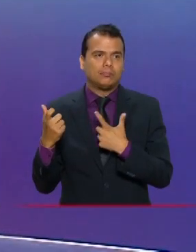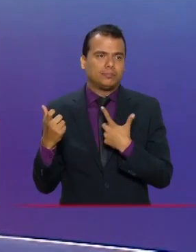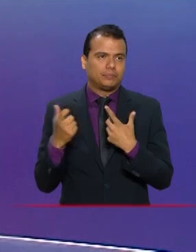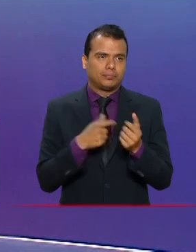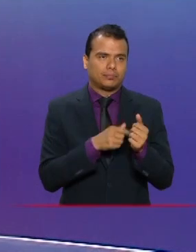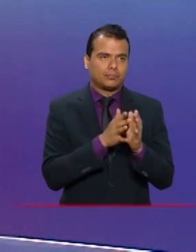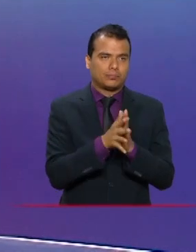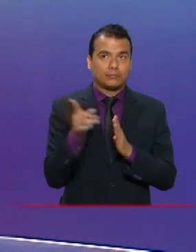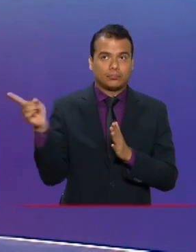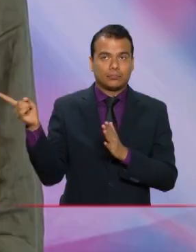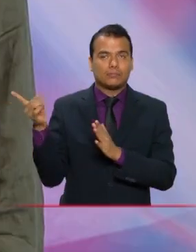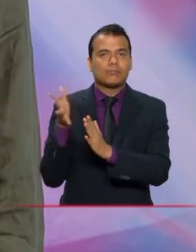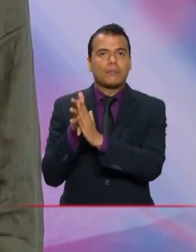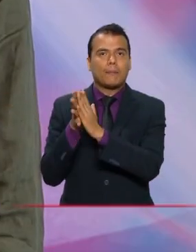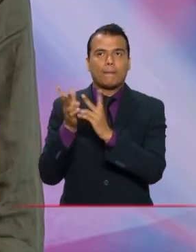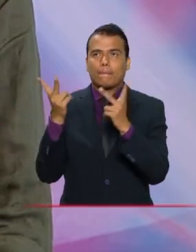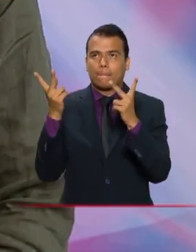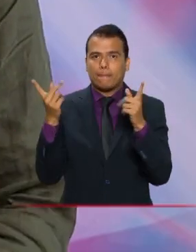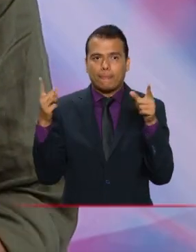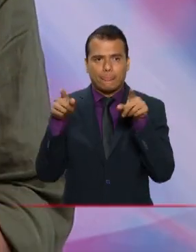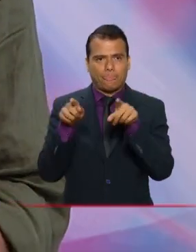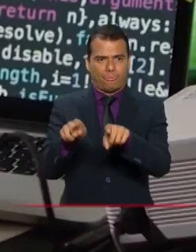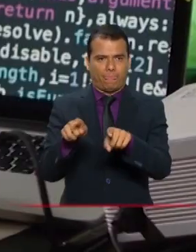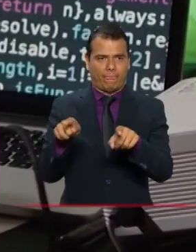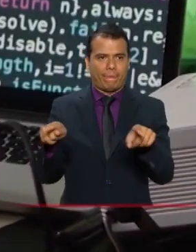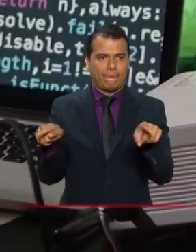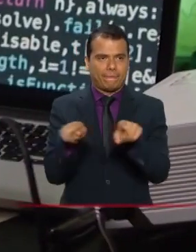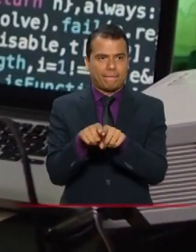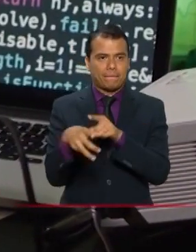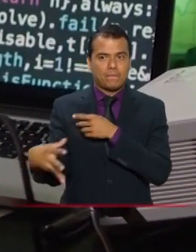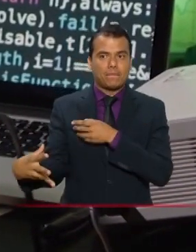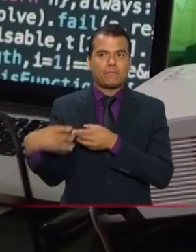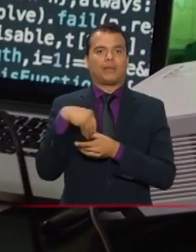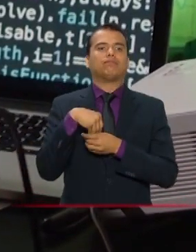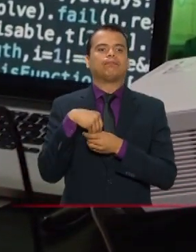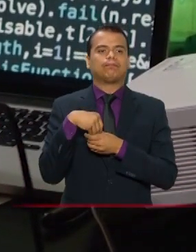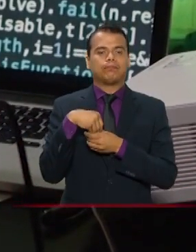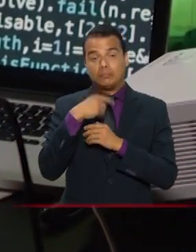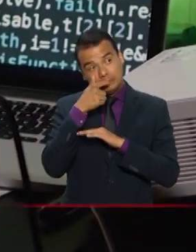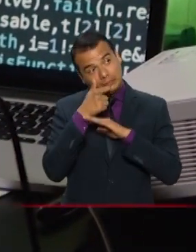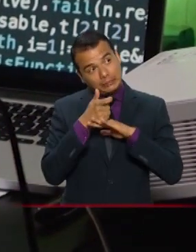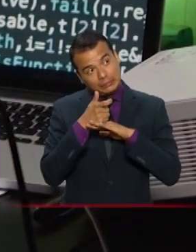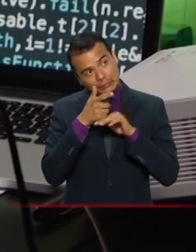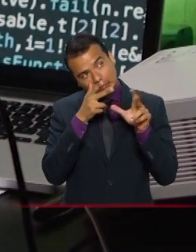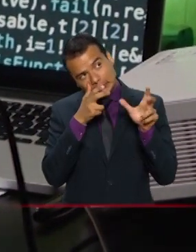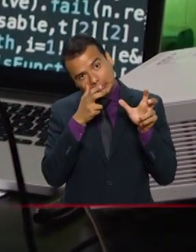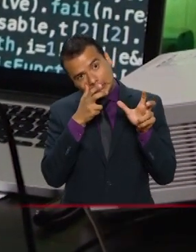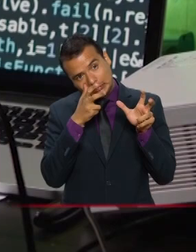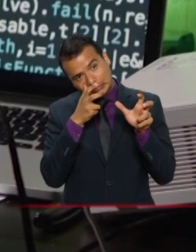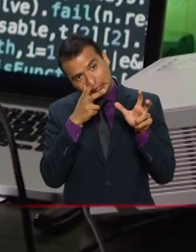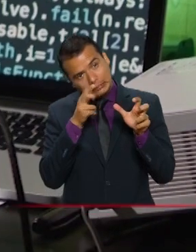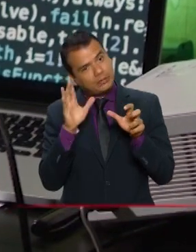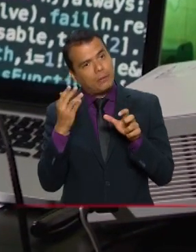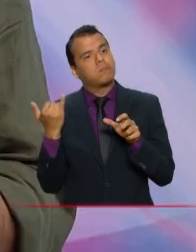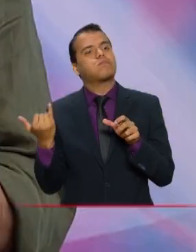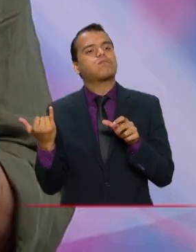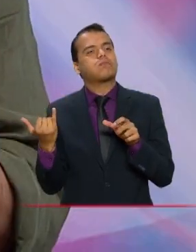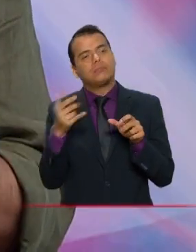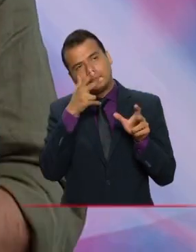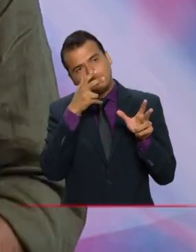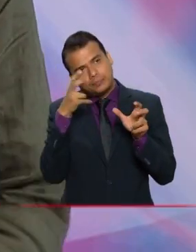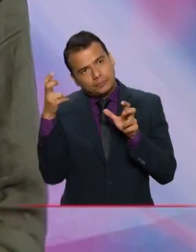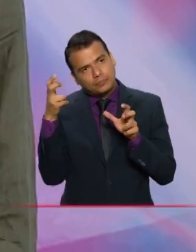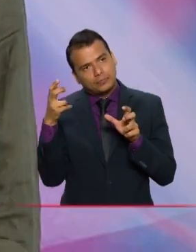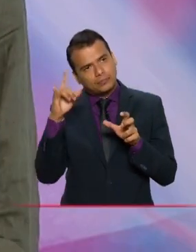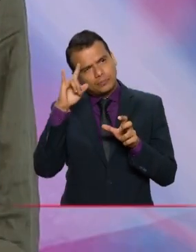alimentan cada día. Claro que sí, es como si tuviéramos a alguien viviendo en el sótano de nuestras casas. Viviendo, ¿sí?, con el enemigo. Exacto. ¿Cómo sabemos